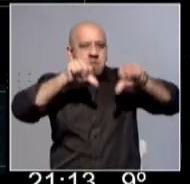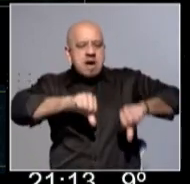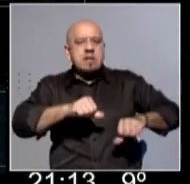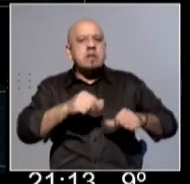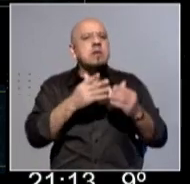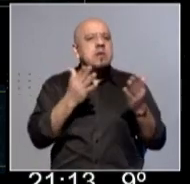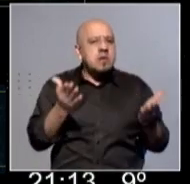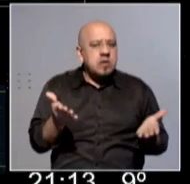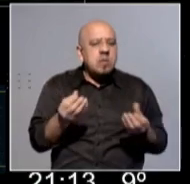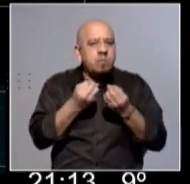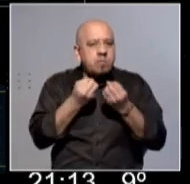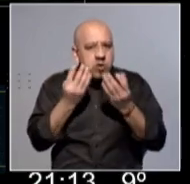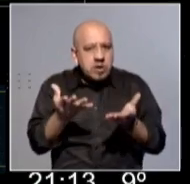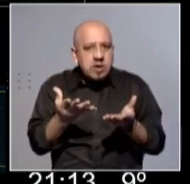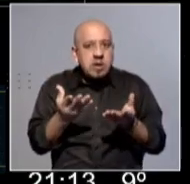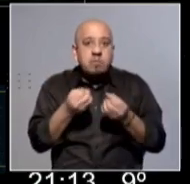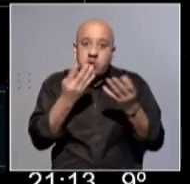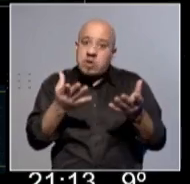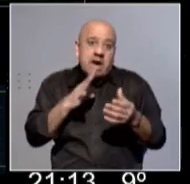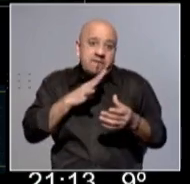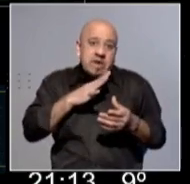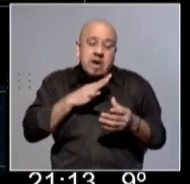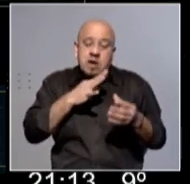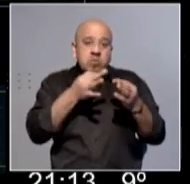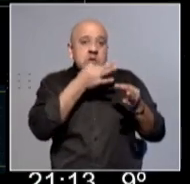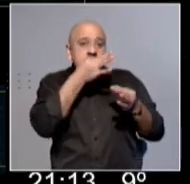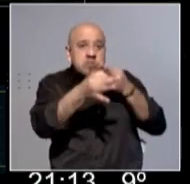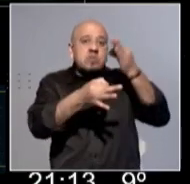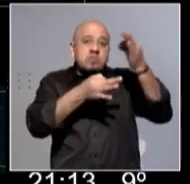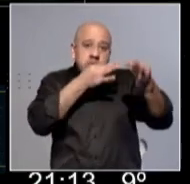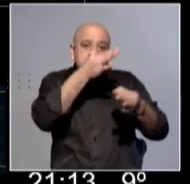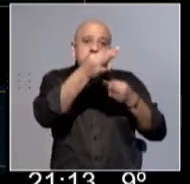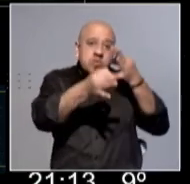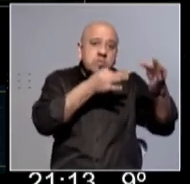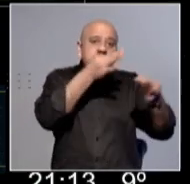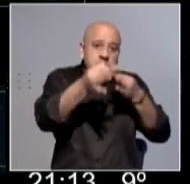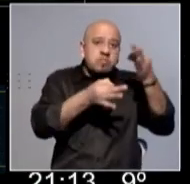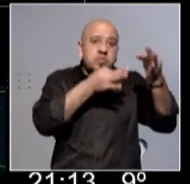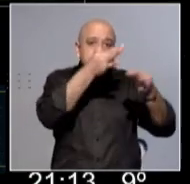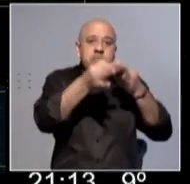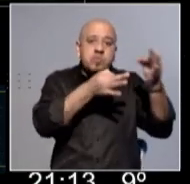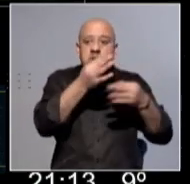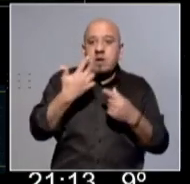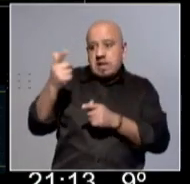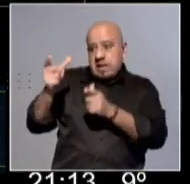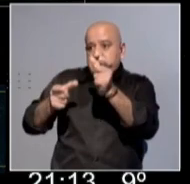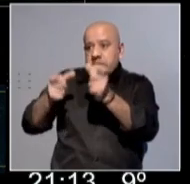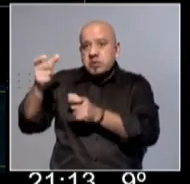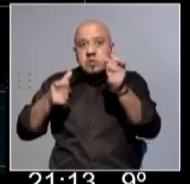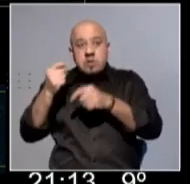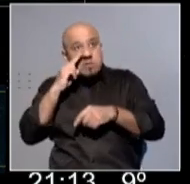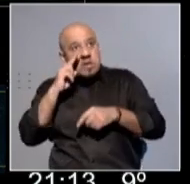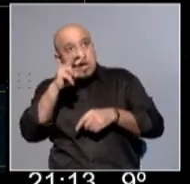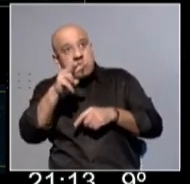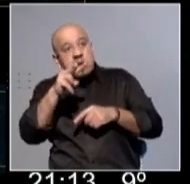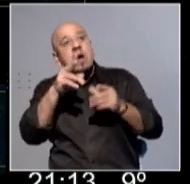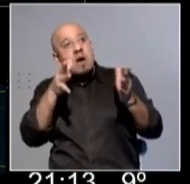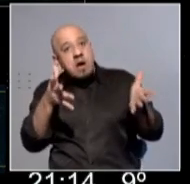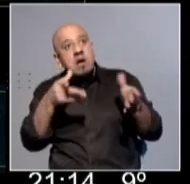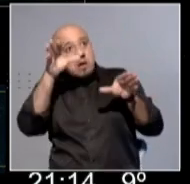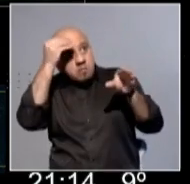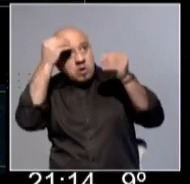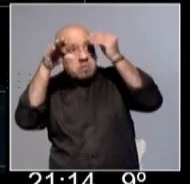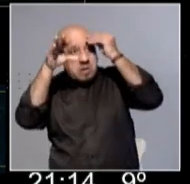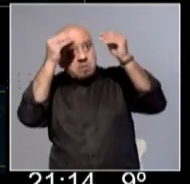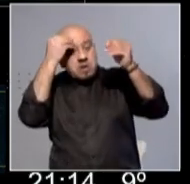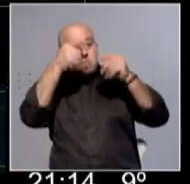enorme? Básicamente porque hubo un relato, hubo una narrativa que le dio sentido a la acción política, hubo una narrativa